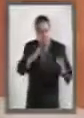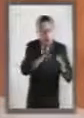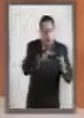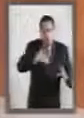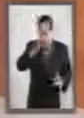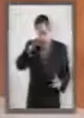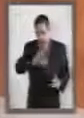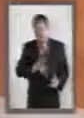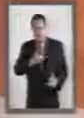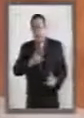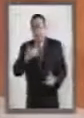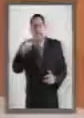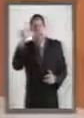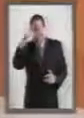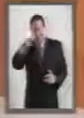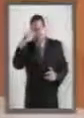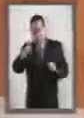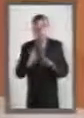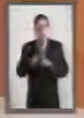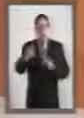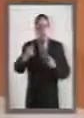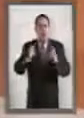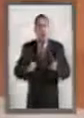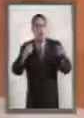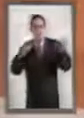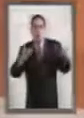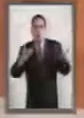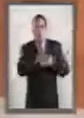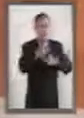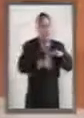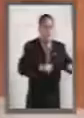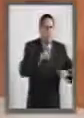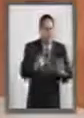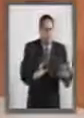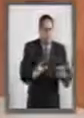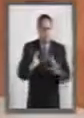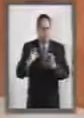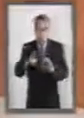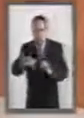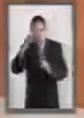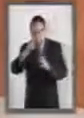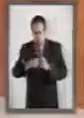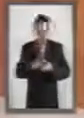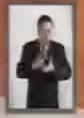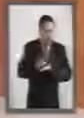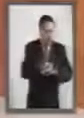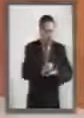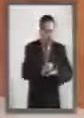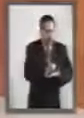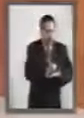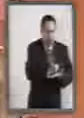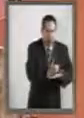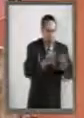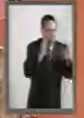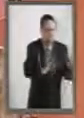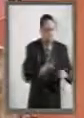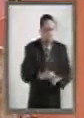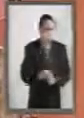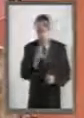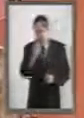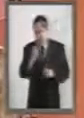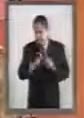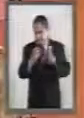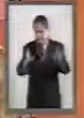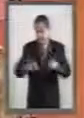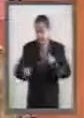de tal manera que hagamos menos invasiva la intervención de Fuerzas Armadas dentro de nuestra convivencia. Por supuesto,